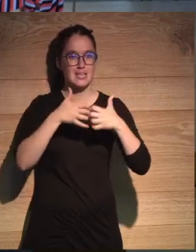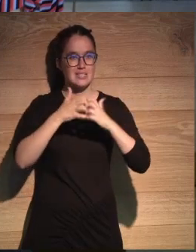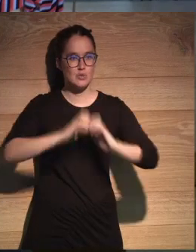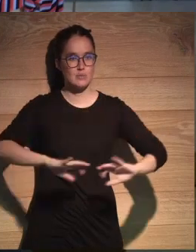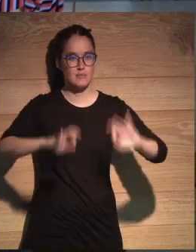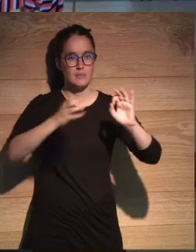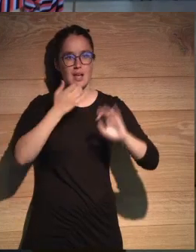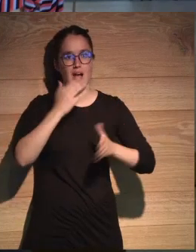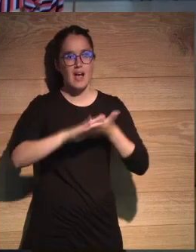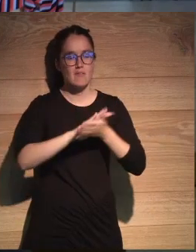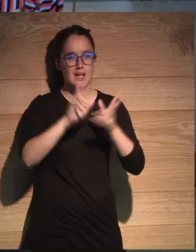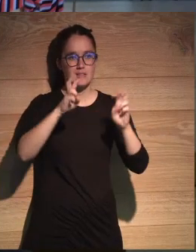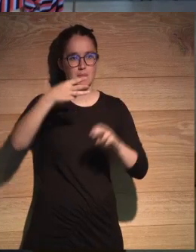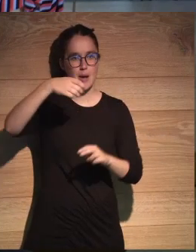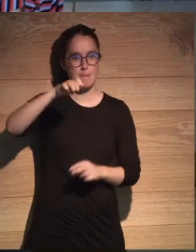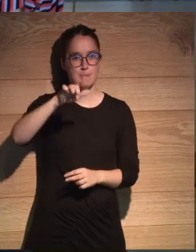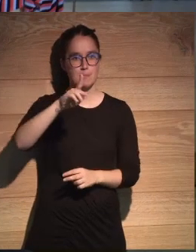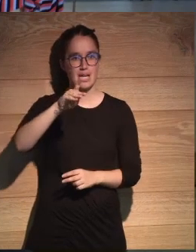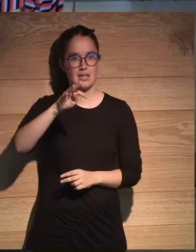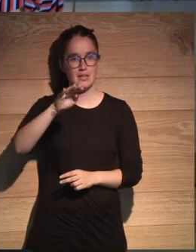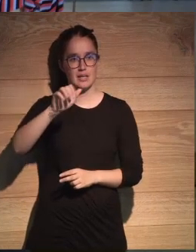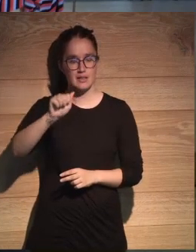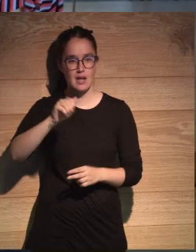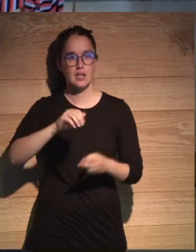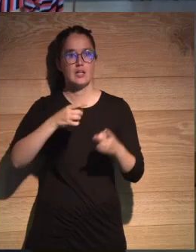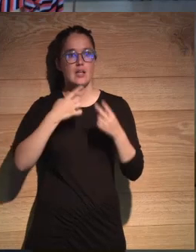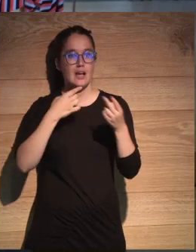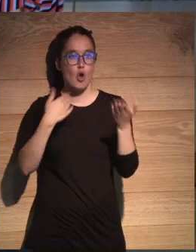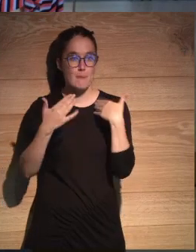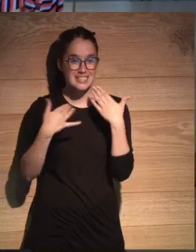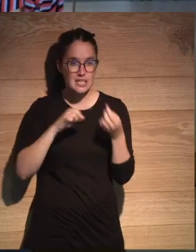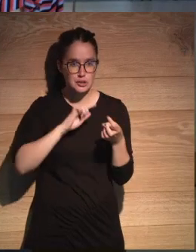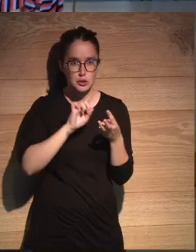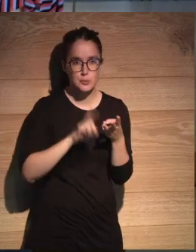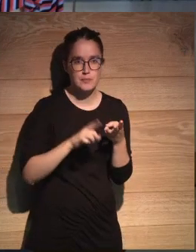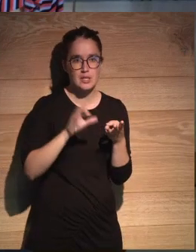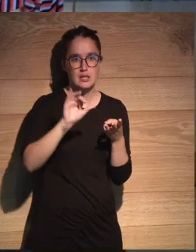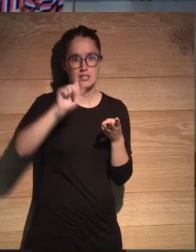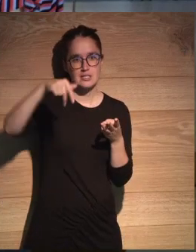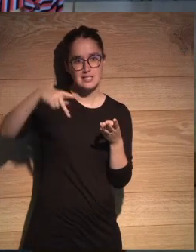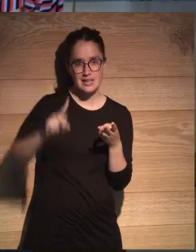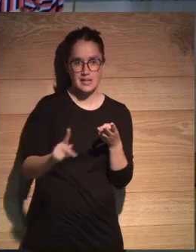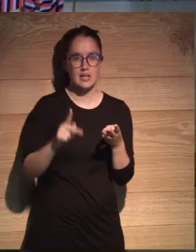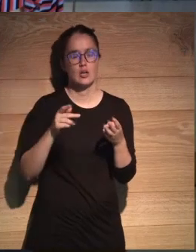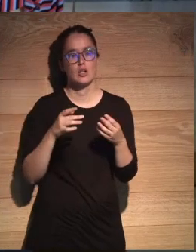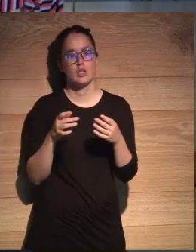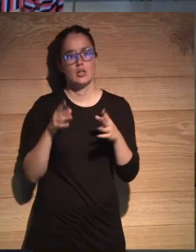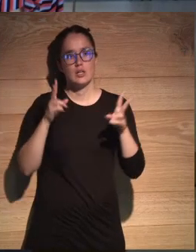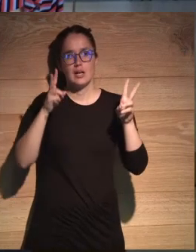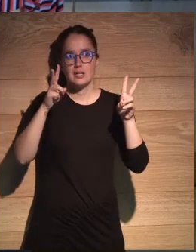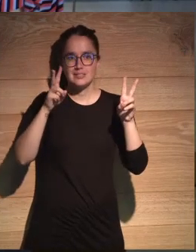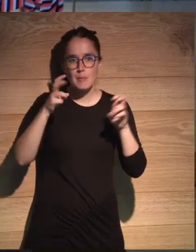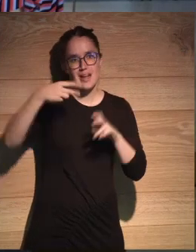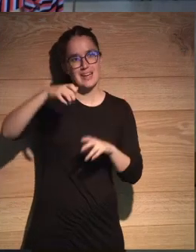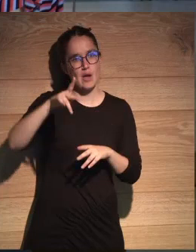Se ha hablado de Maldita, yo insisto con The Conversation, con con SYNC, o sea, con el fenómeno Naucas. Lo